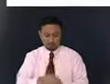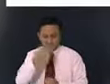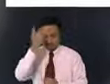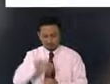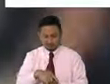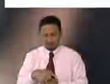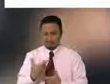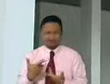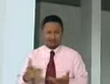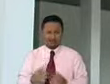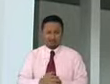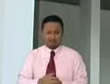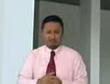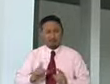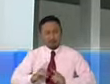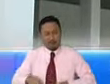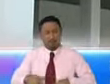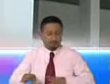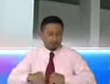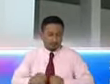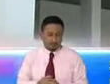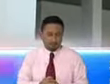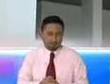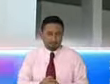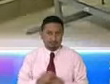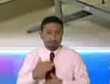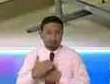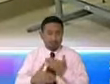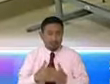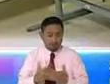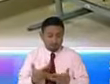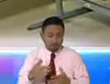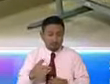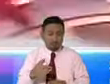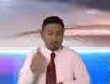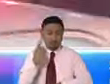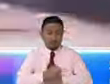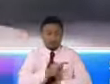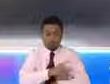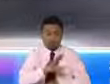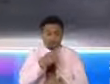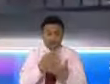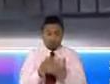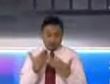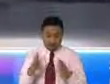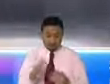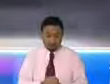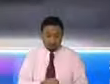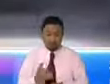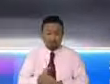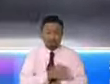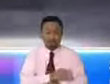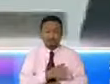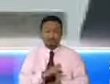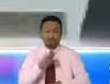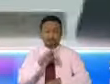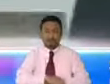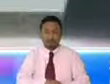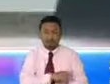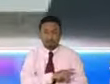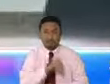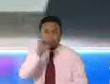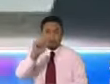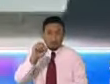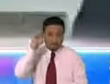pero aceptándola. Transcurrieron las horas y la orden de prisión se hacía efectiva. Antes de ser detenido, el vicepresidente publicaba un video en el